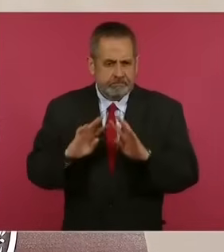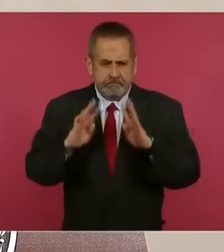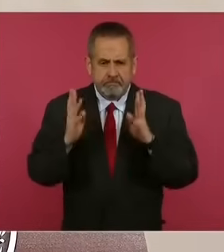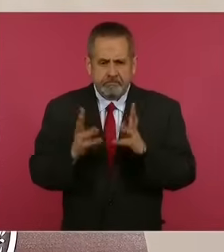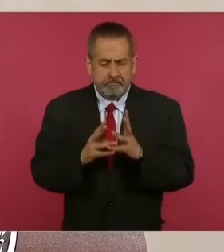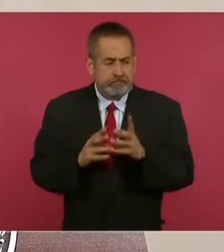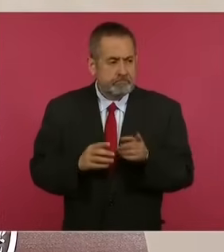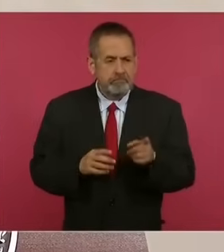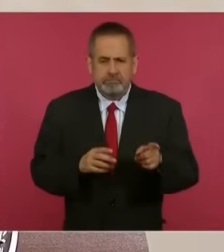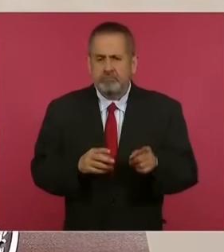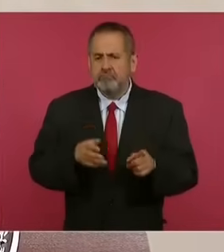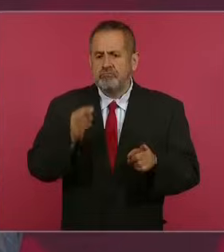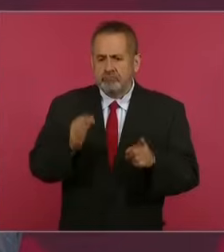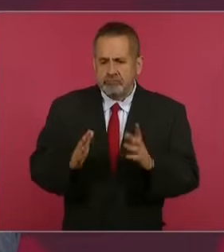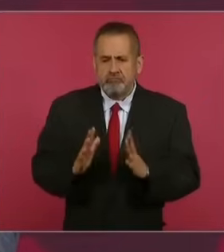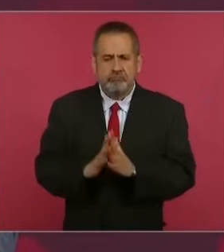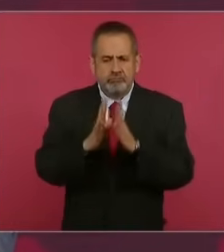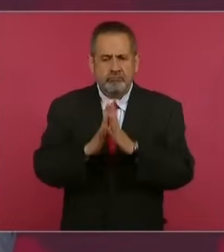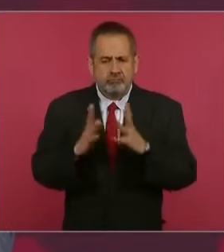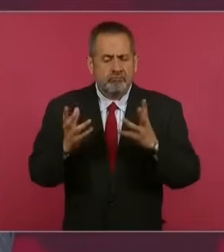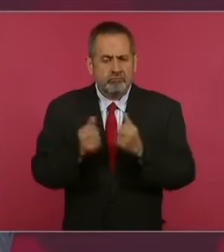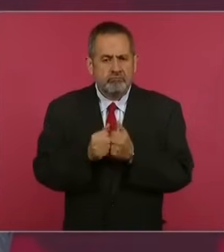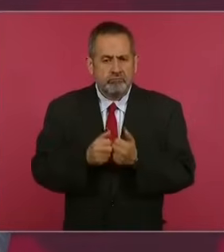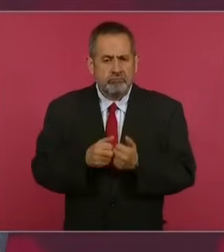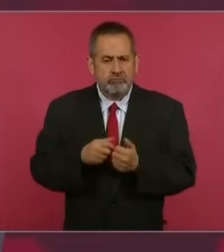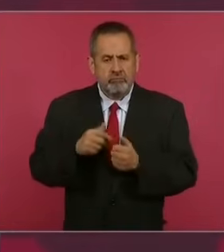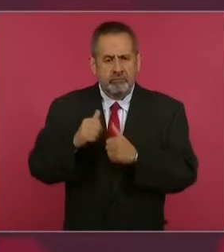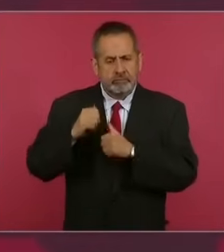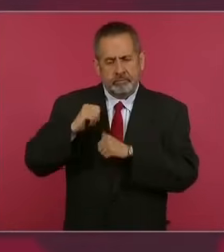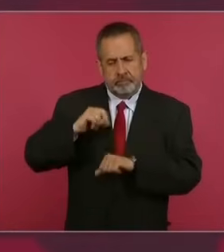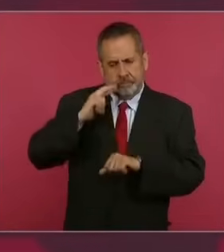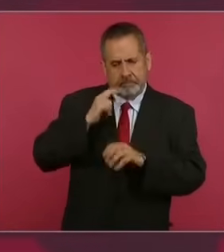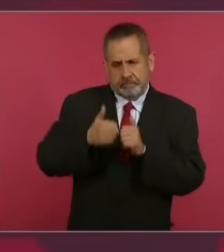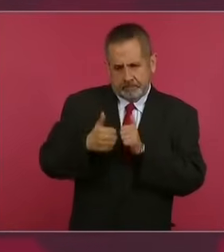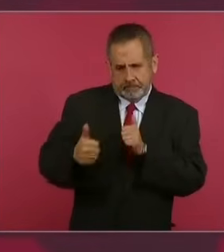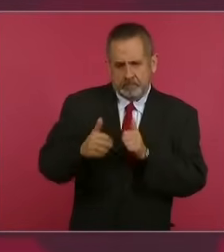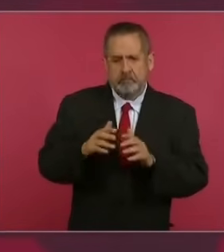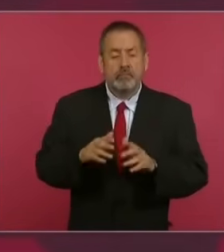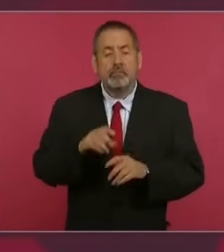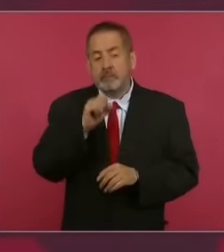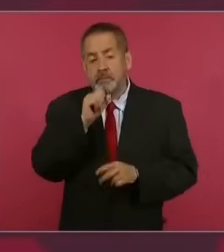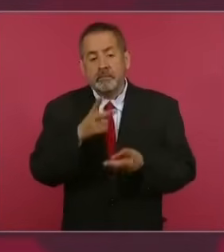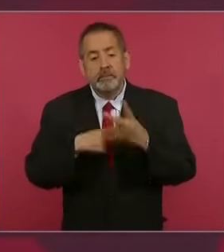aceptó participar con respecto a su autonomía la